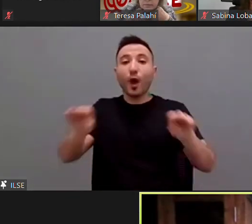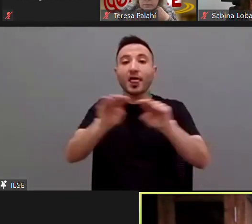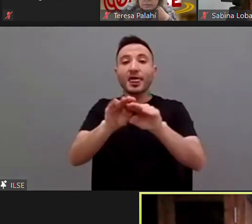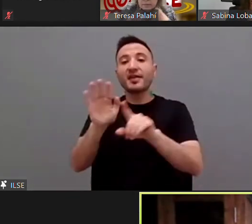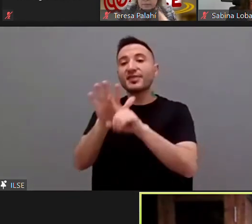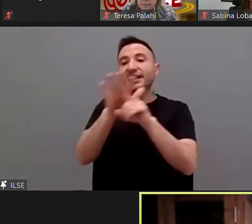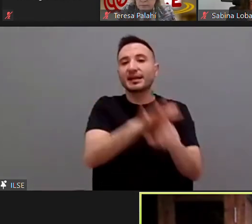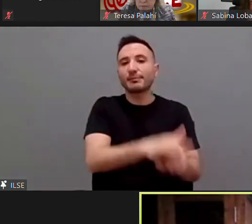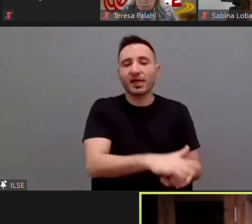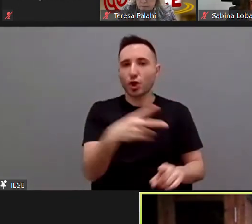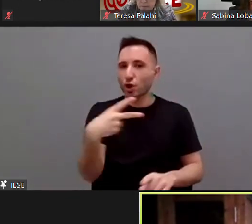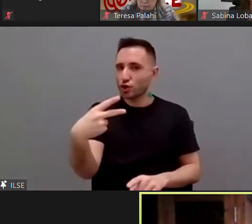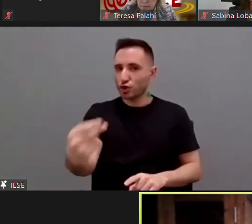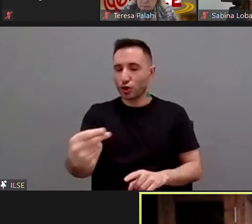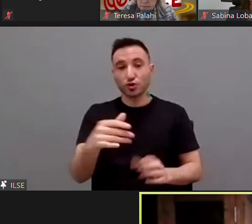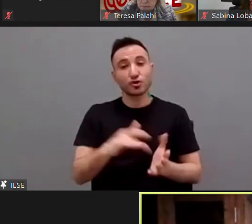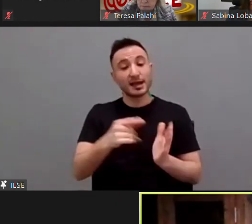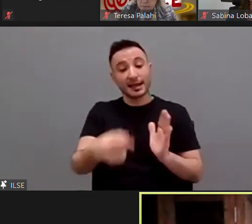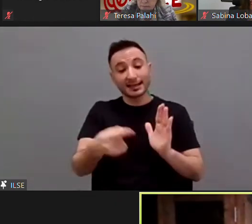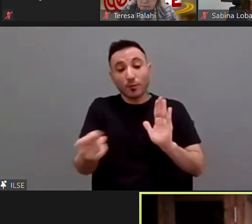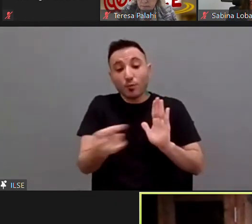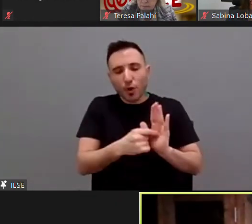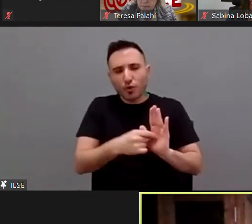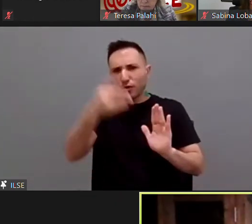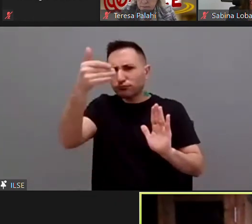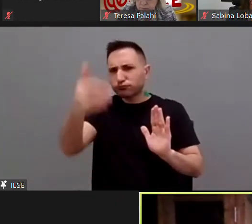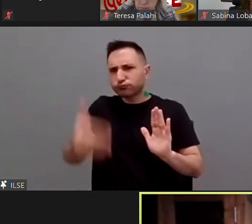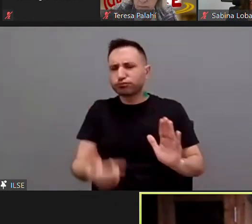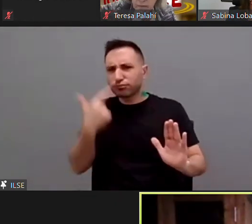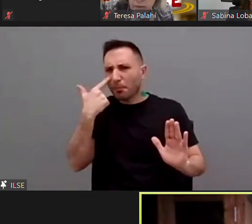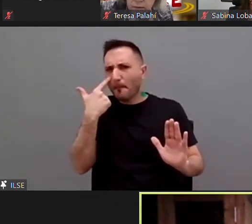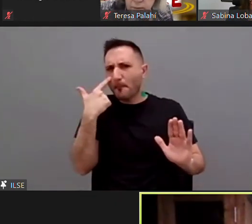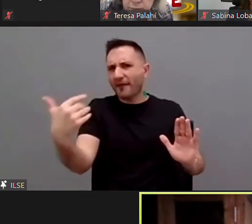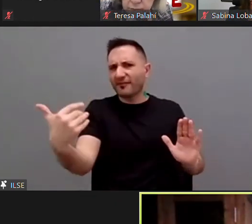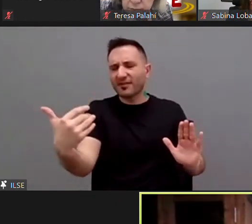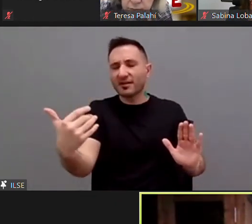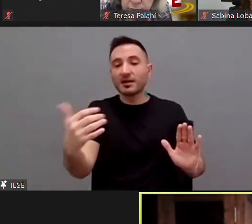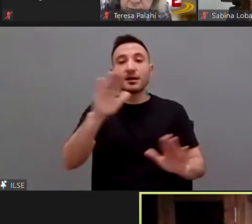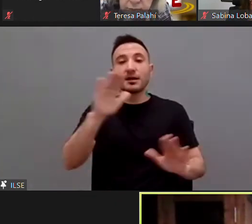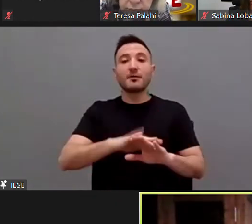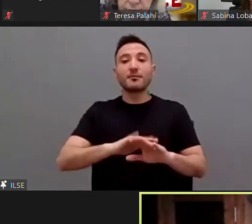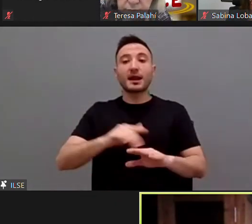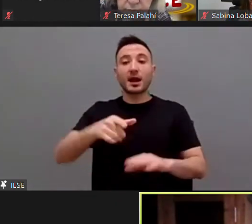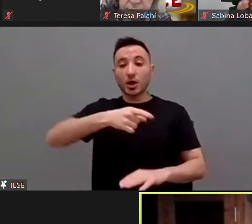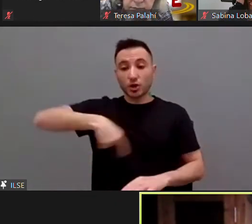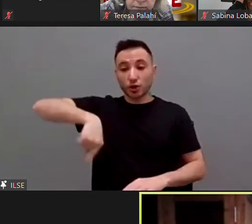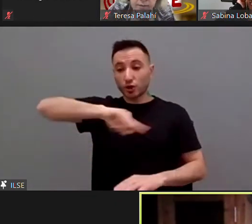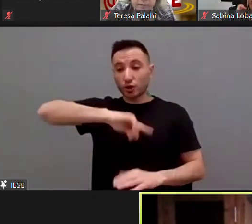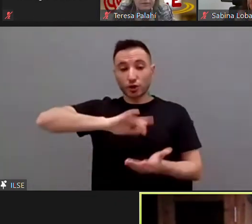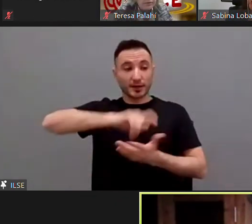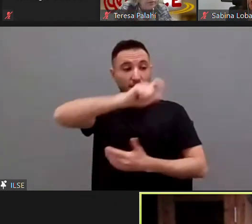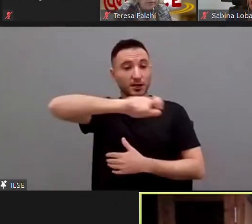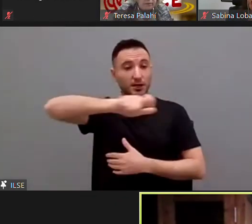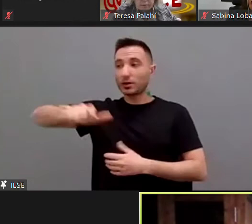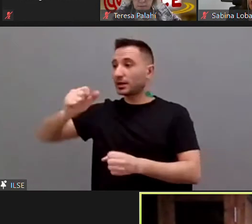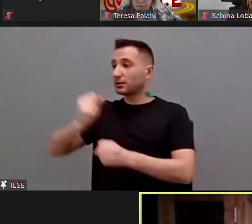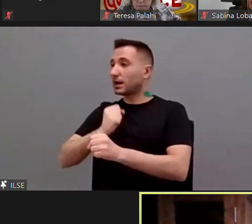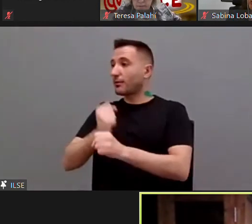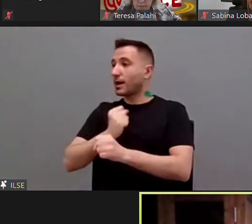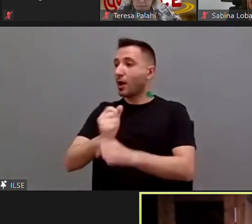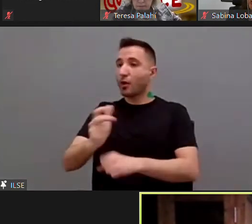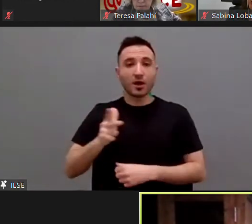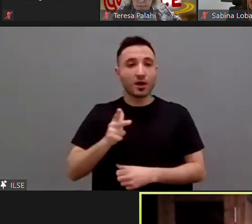Este punto ha sido muy remarcado en la ley. Es para que puedan gozar los trabajadores de los mismos derechos